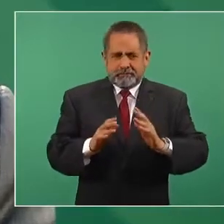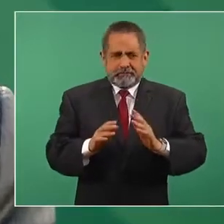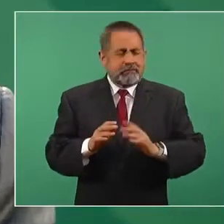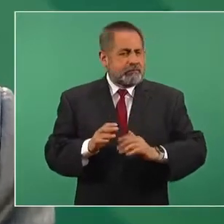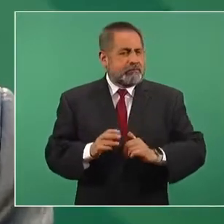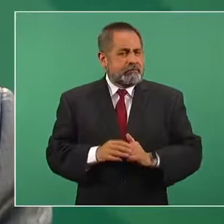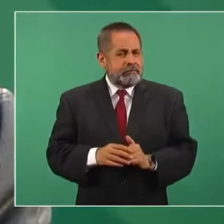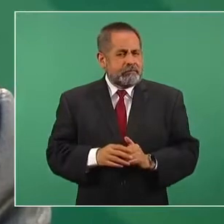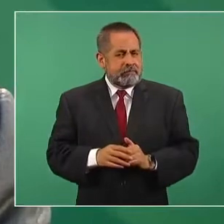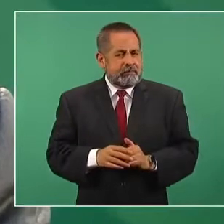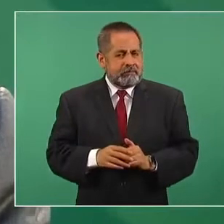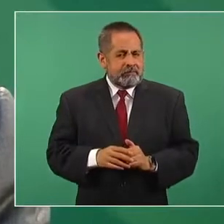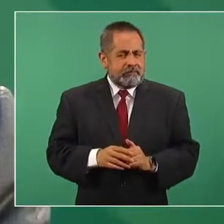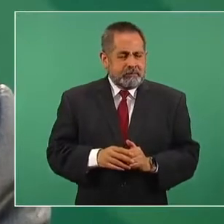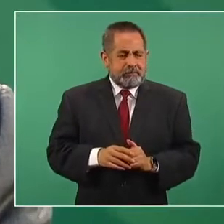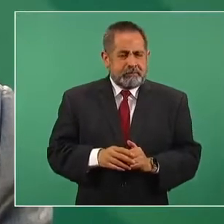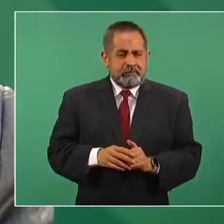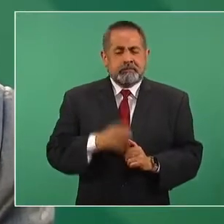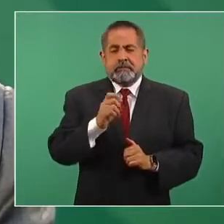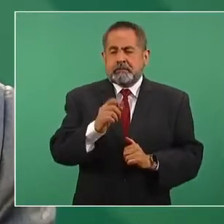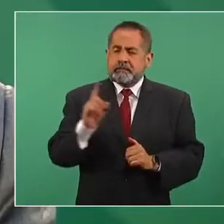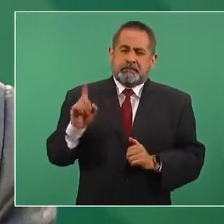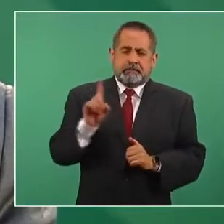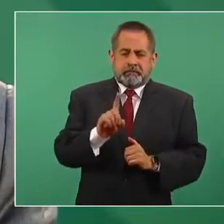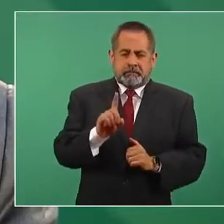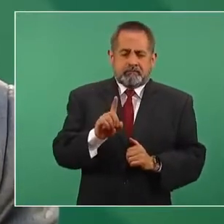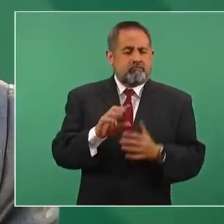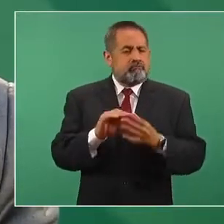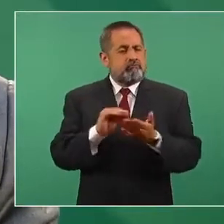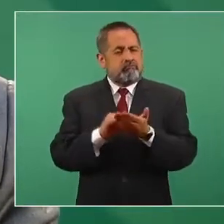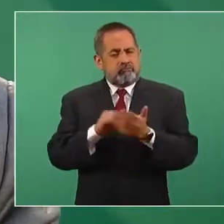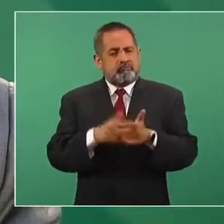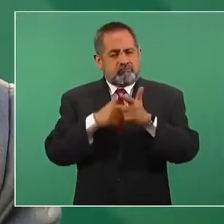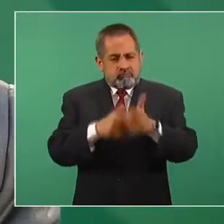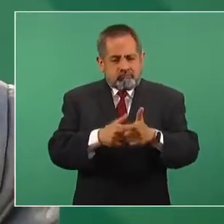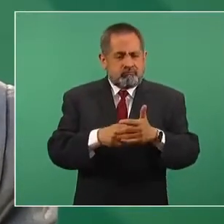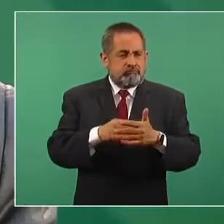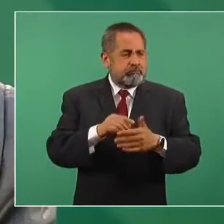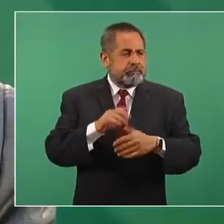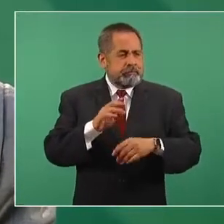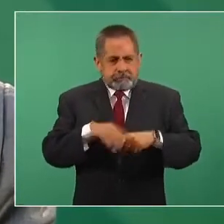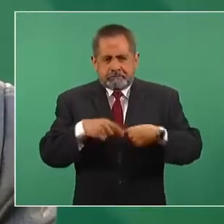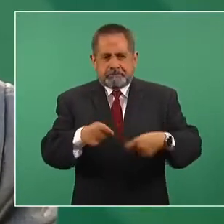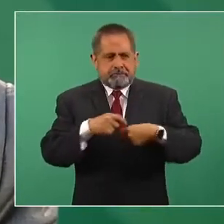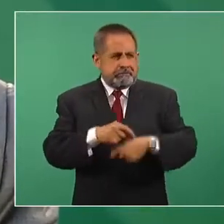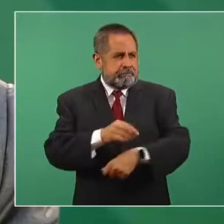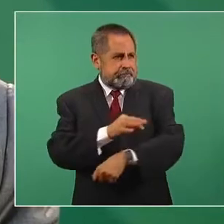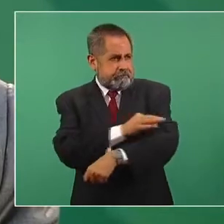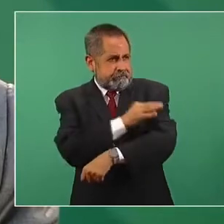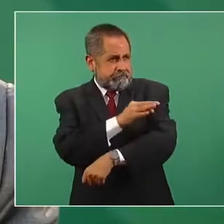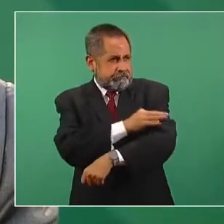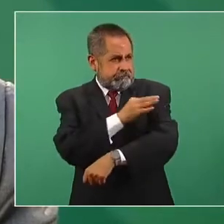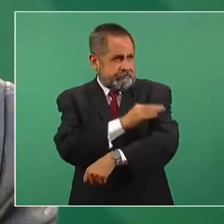es que sigamos aplicando